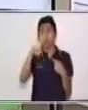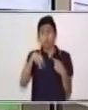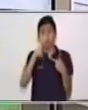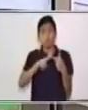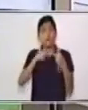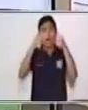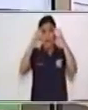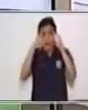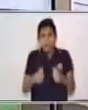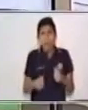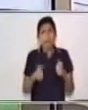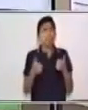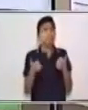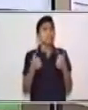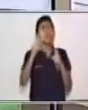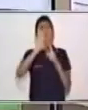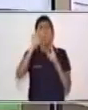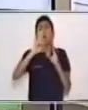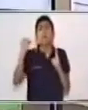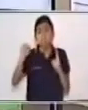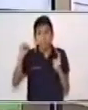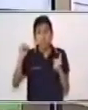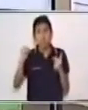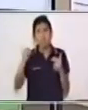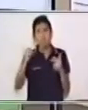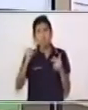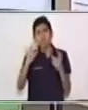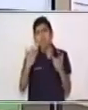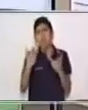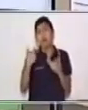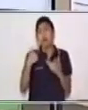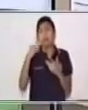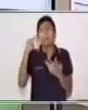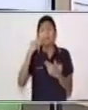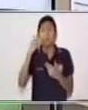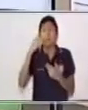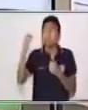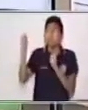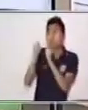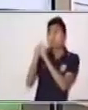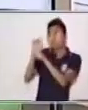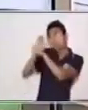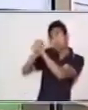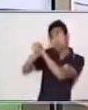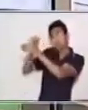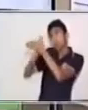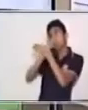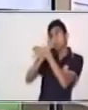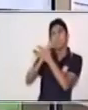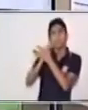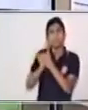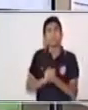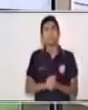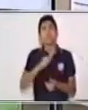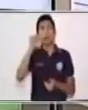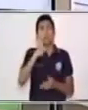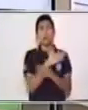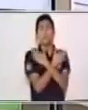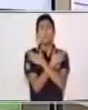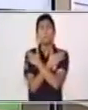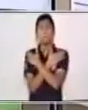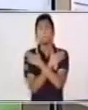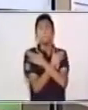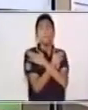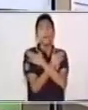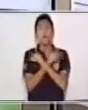de la macroestructura de la oración compuesta. Comparte con un adulto lo aprendido. Durante este mes estamos